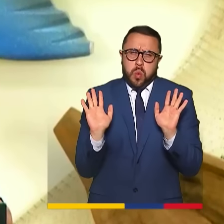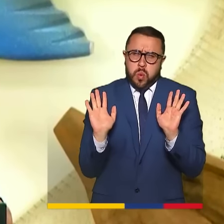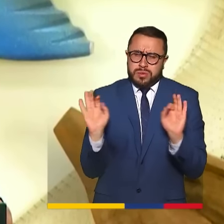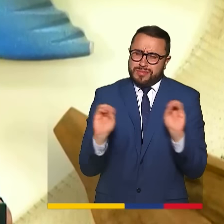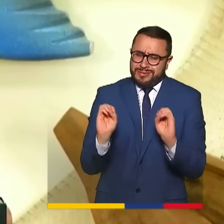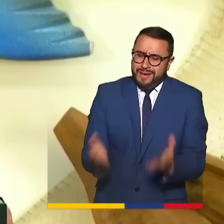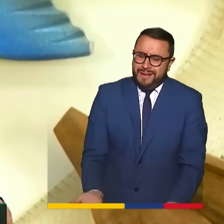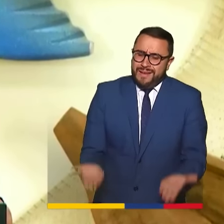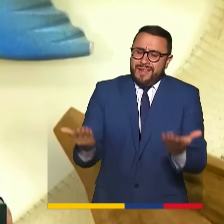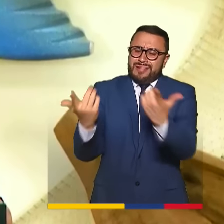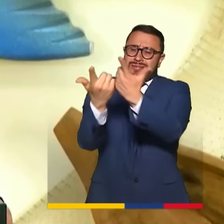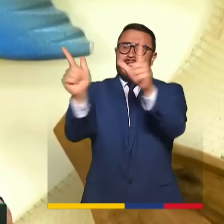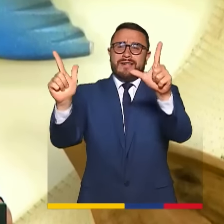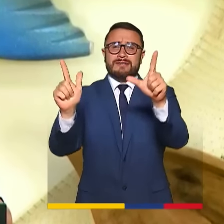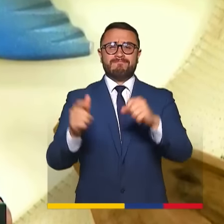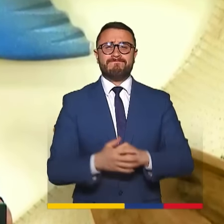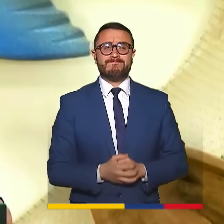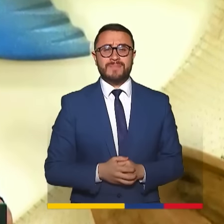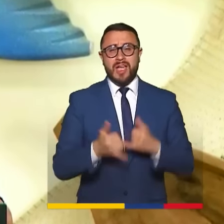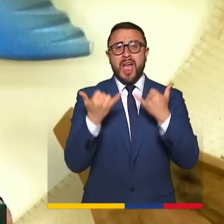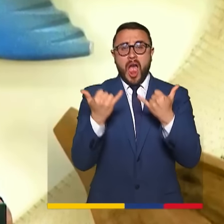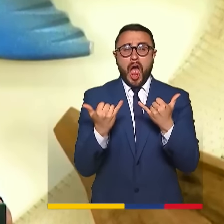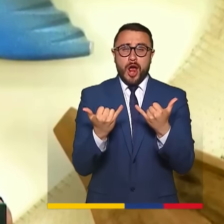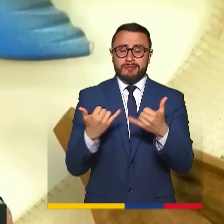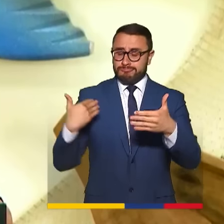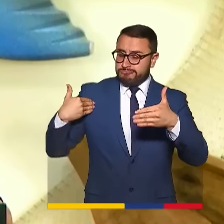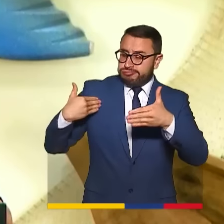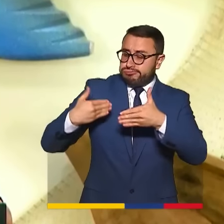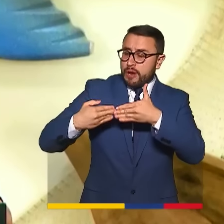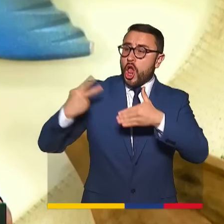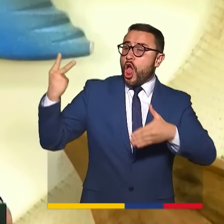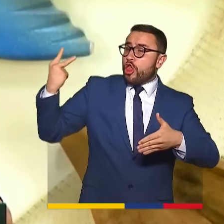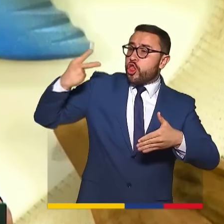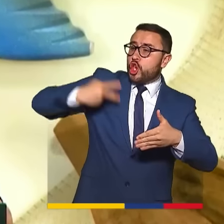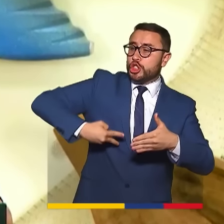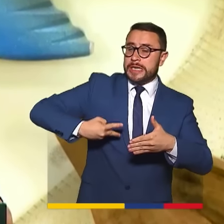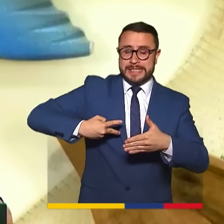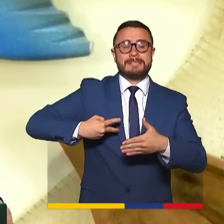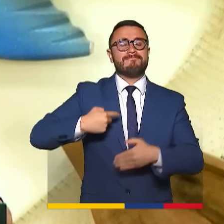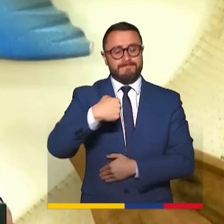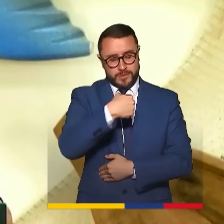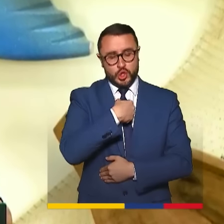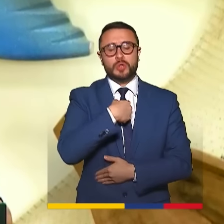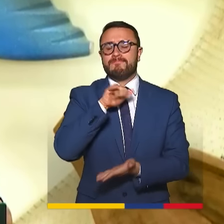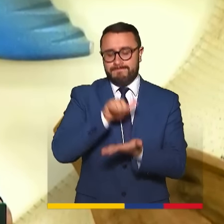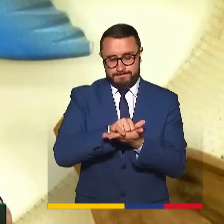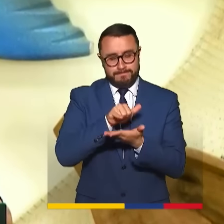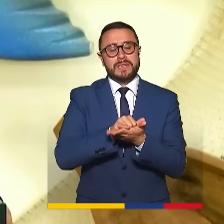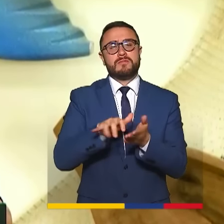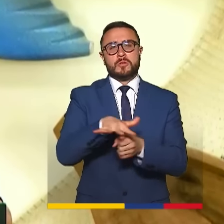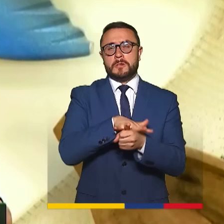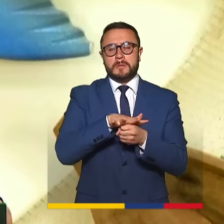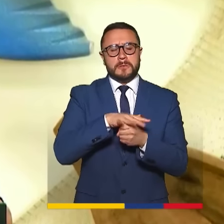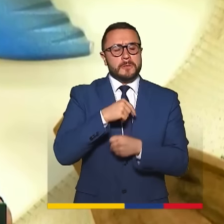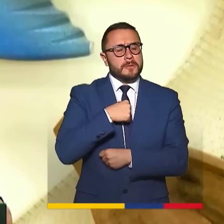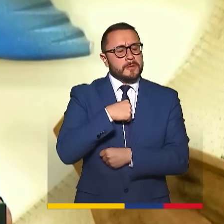Pues ahora me toca vivirlo en estos dos días que hemos pasado aquí, yo en medio de mi luto.